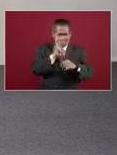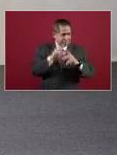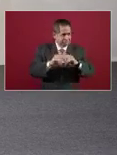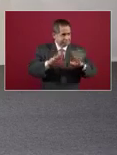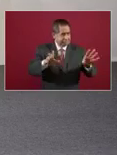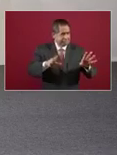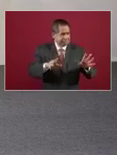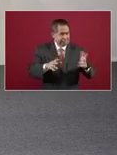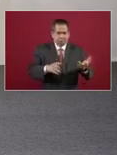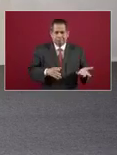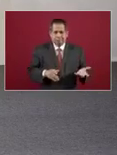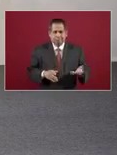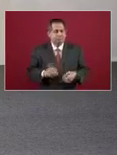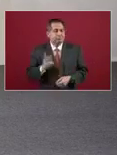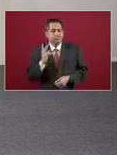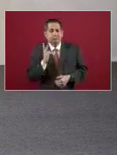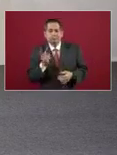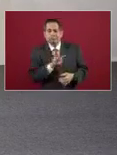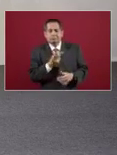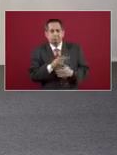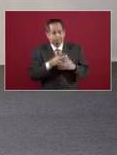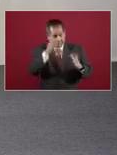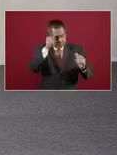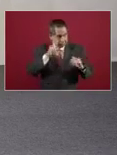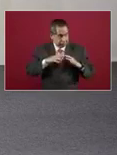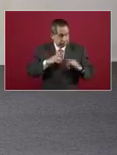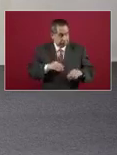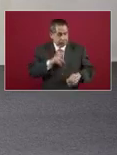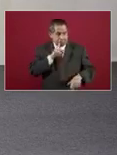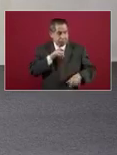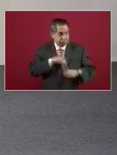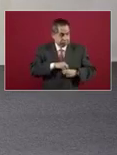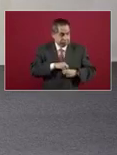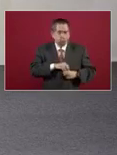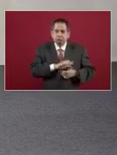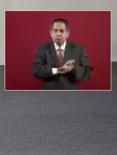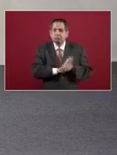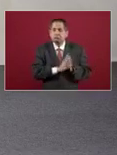con un acuerdo de no dar a conocer